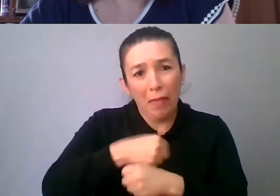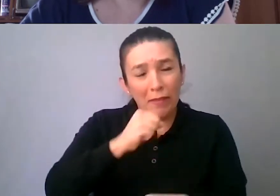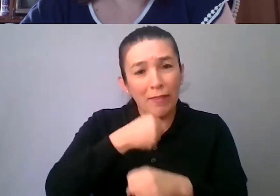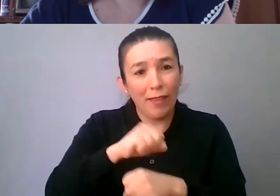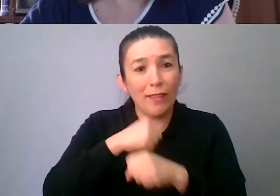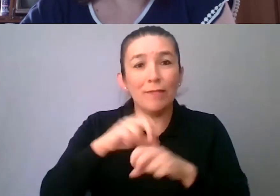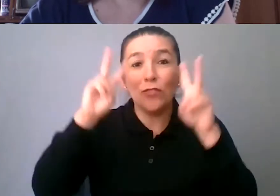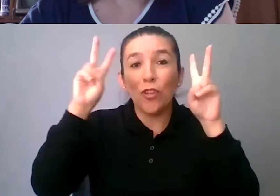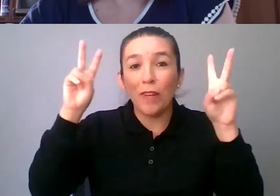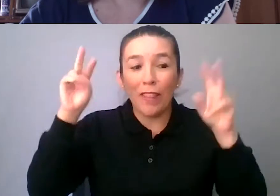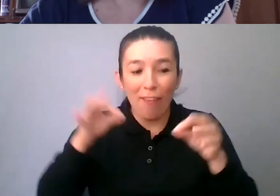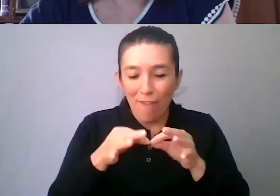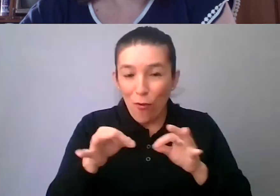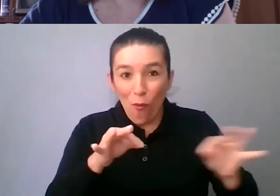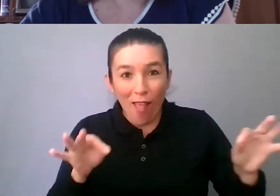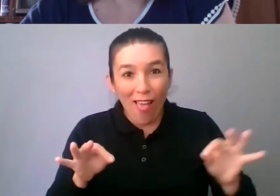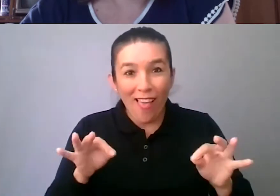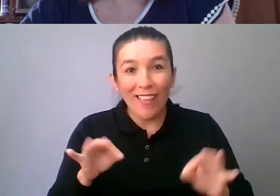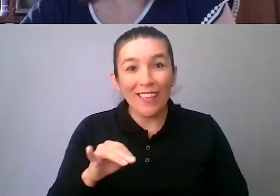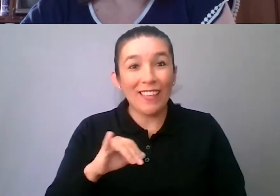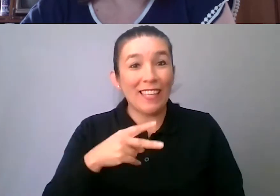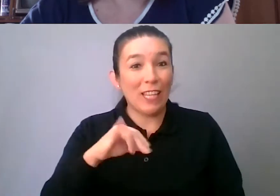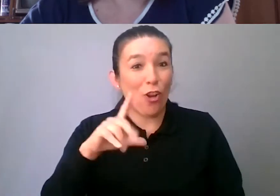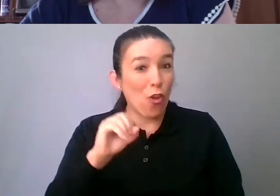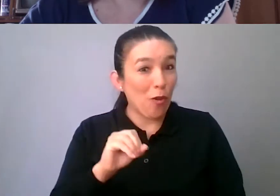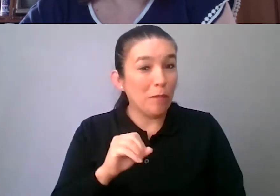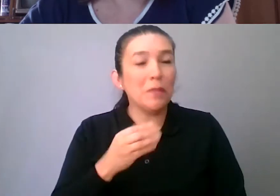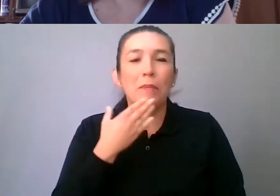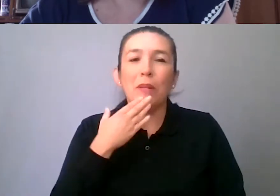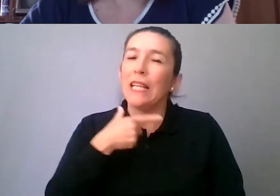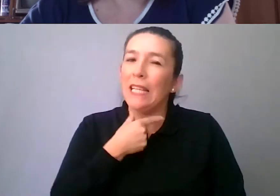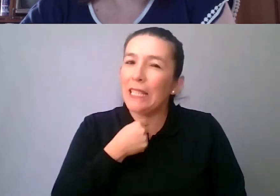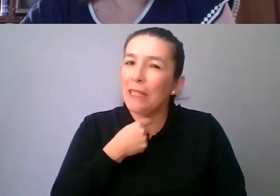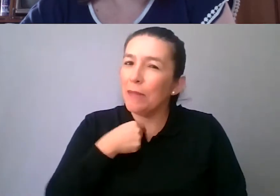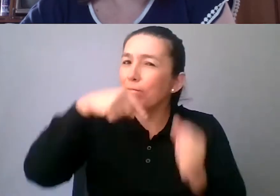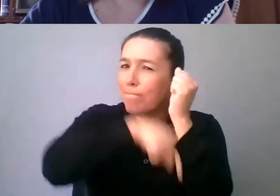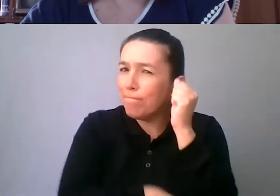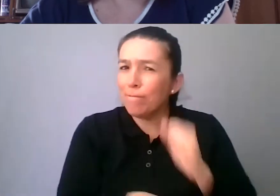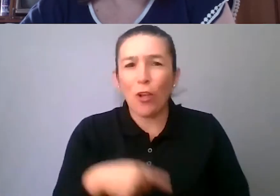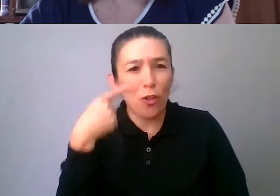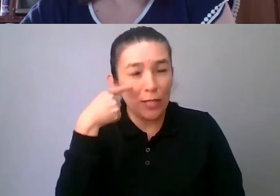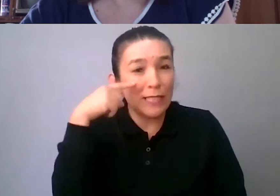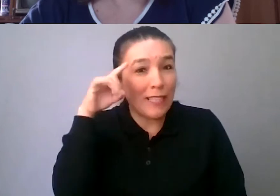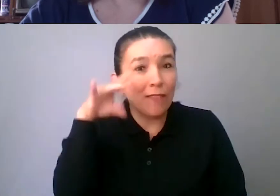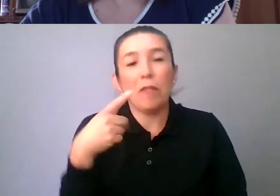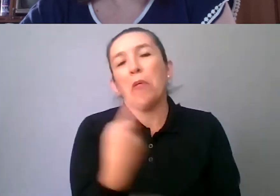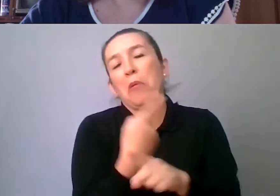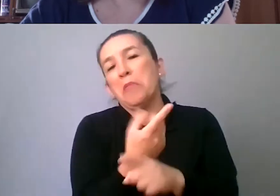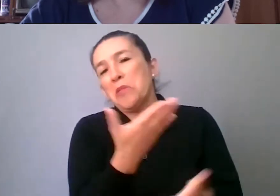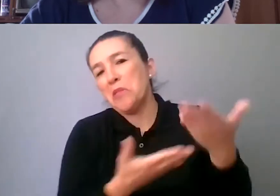sobre figuras de hilo, pero en esta ocasión queremos profundizar, queremos saber, vamos aquí a conversar con Marcela y